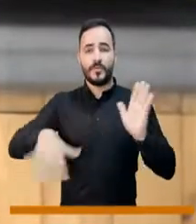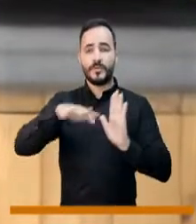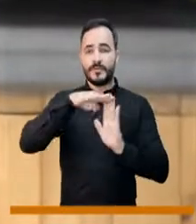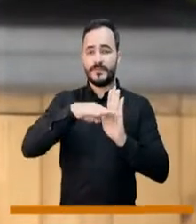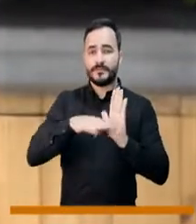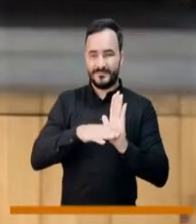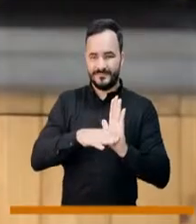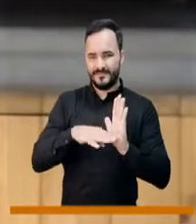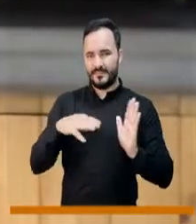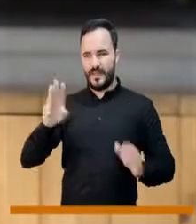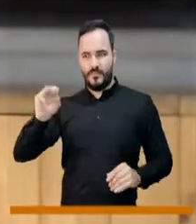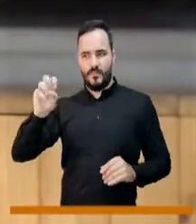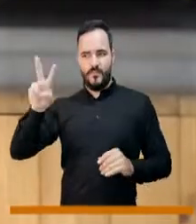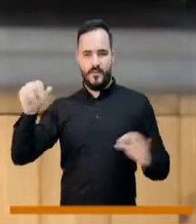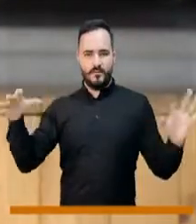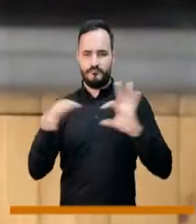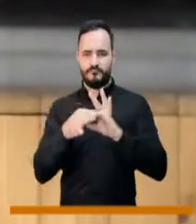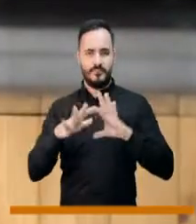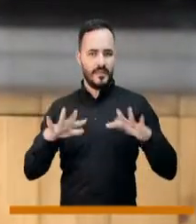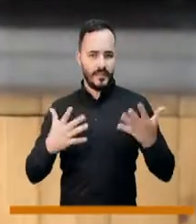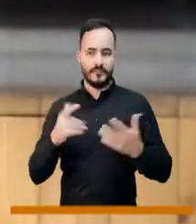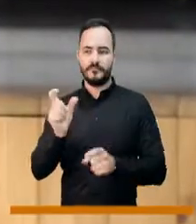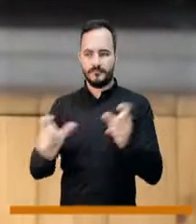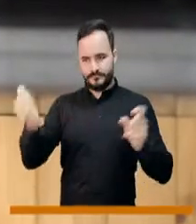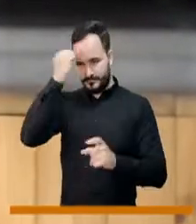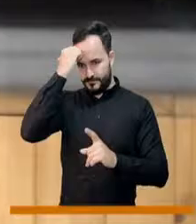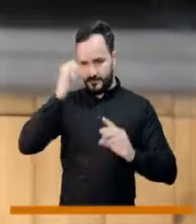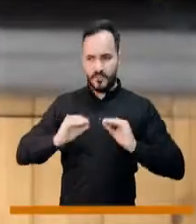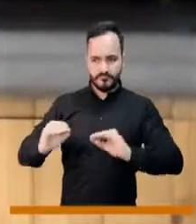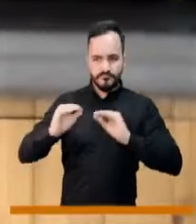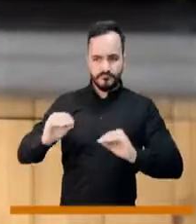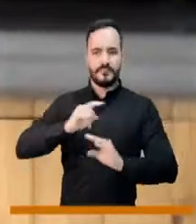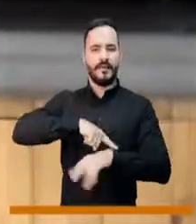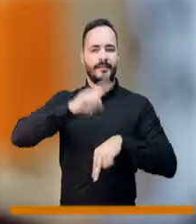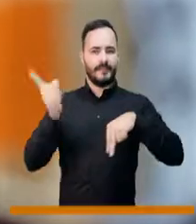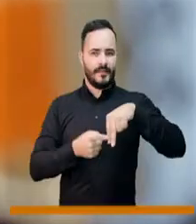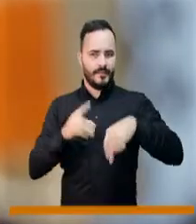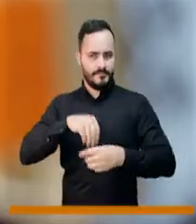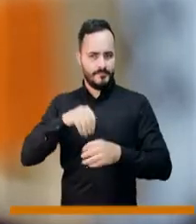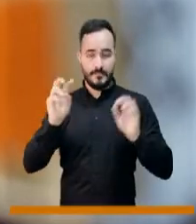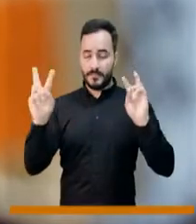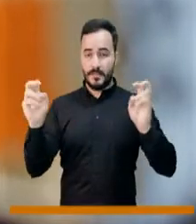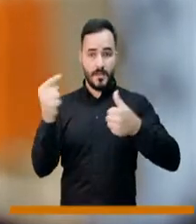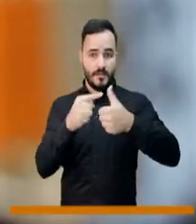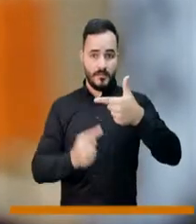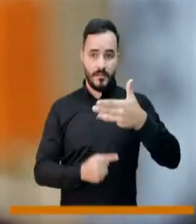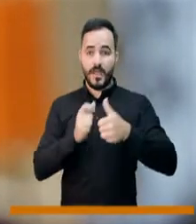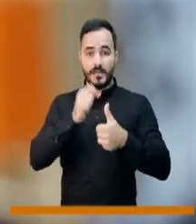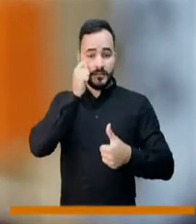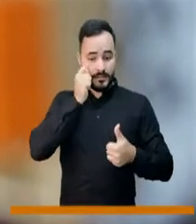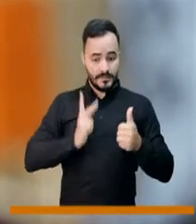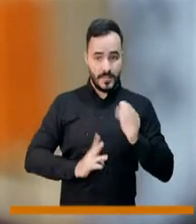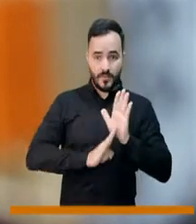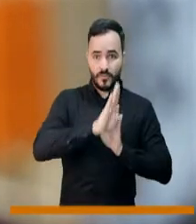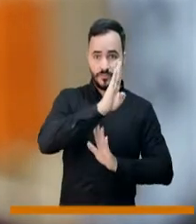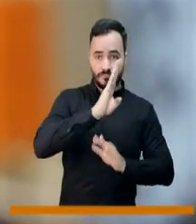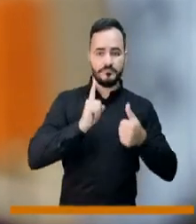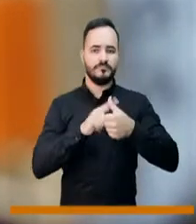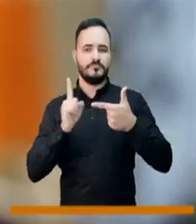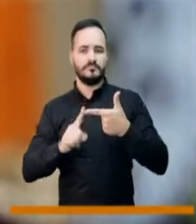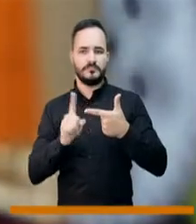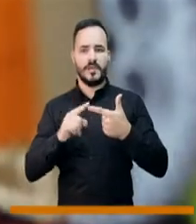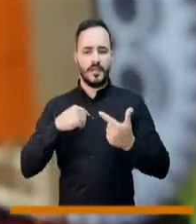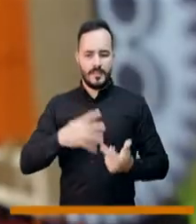como política pública, pretende formar maestros en una condición integral. Es decir, tanto desde el desarrollo humano, como